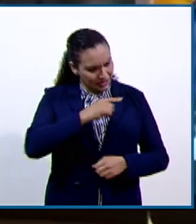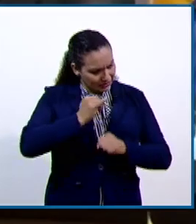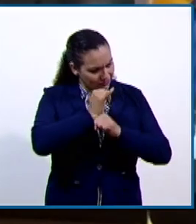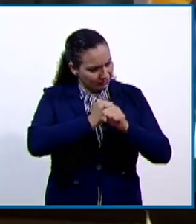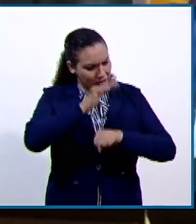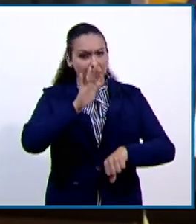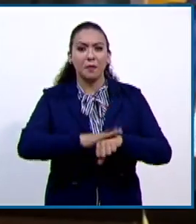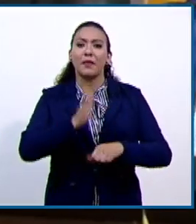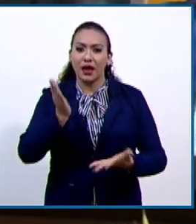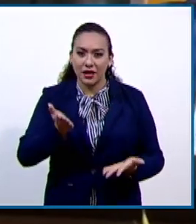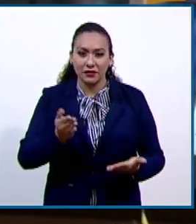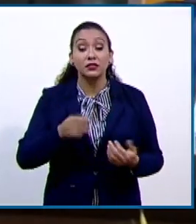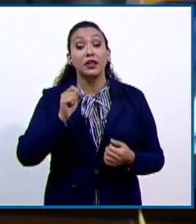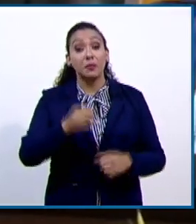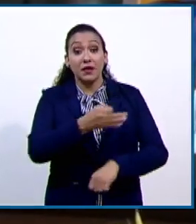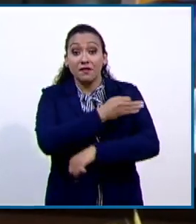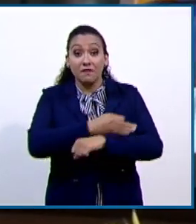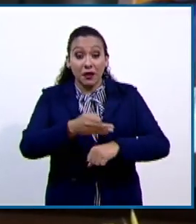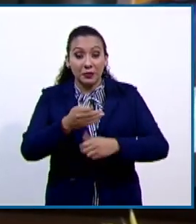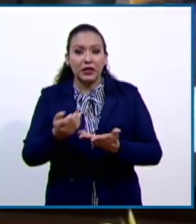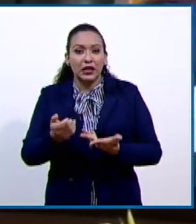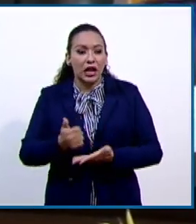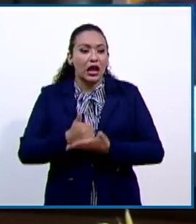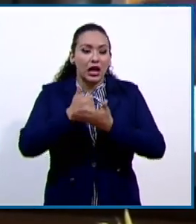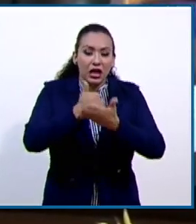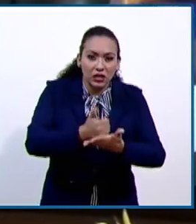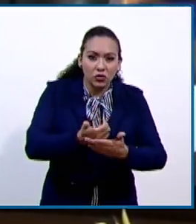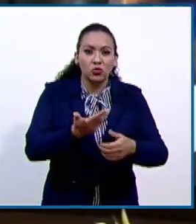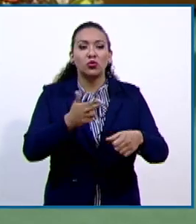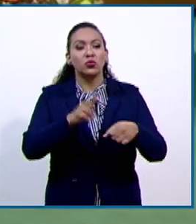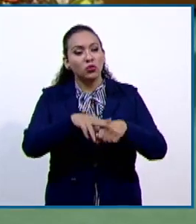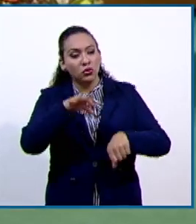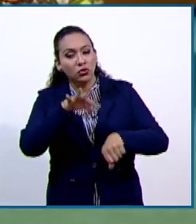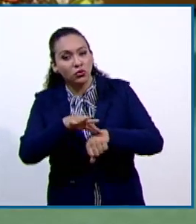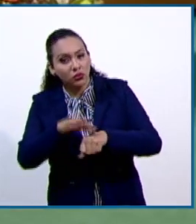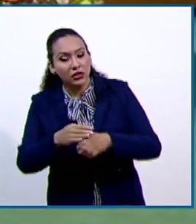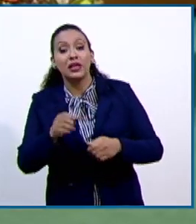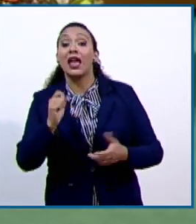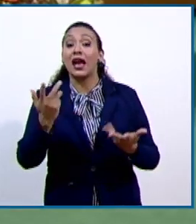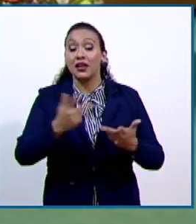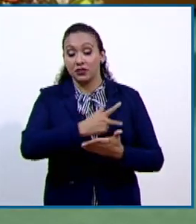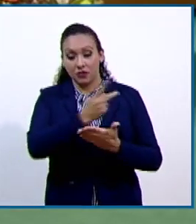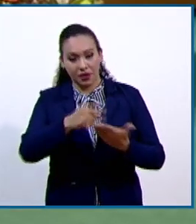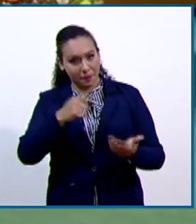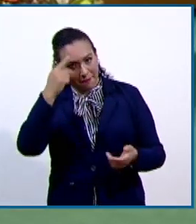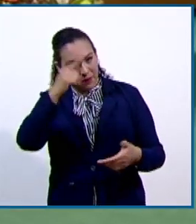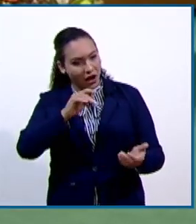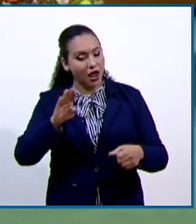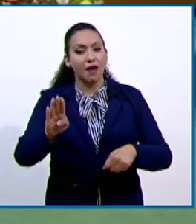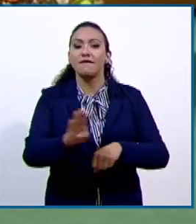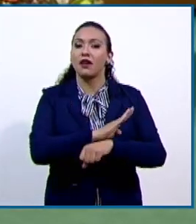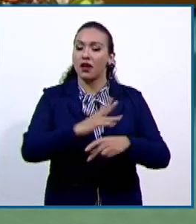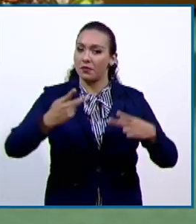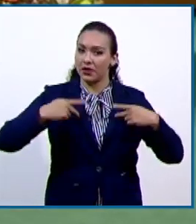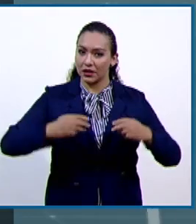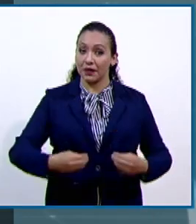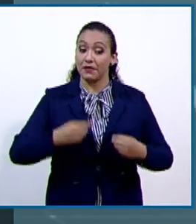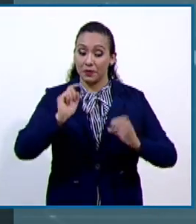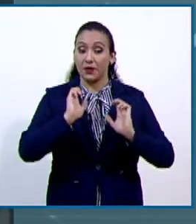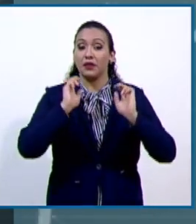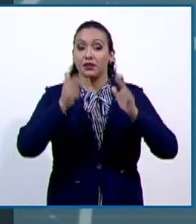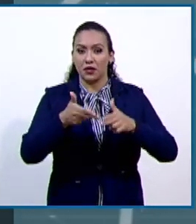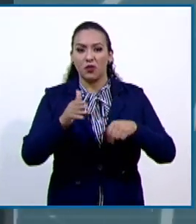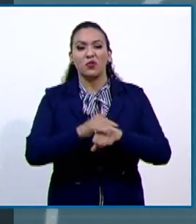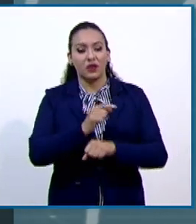dar tratamiento médico a los familiares de la víctima e implementar un programa permanente de formación a agentes de Chiapas